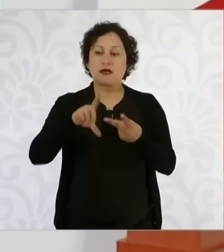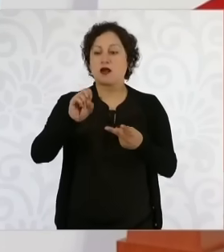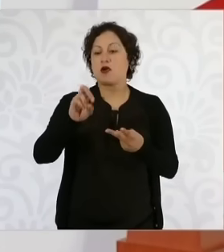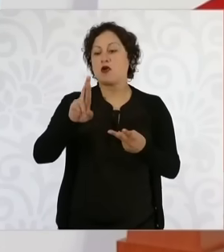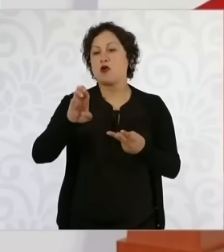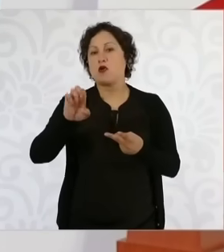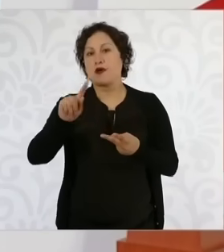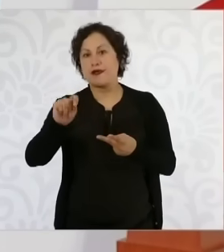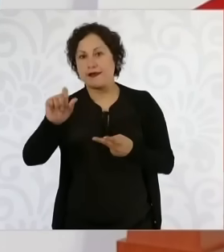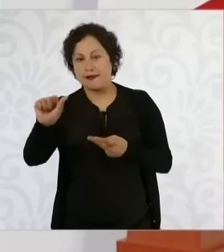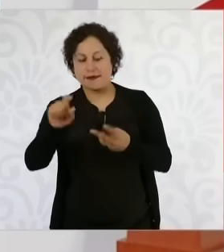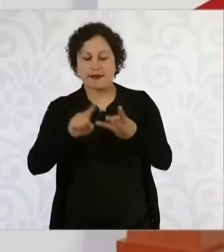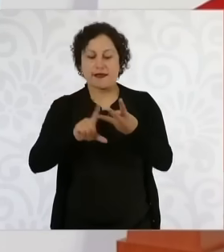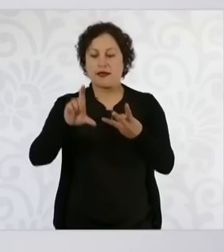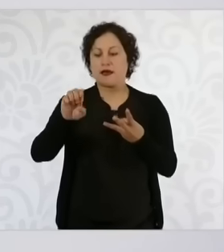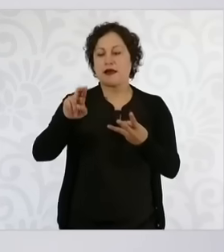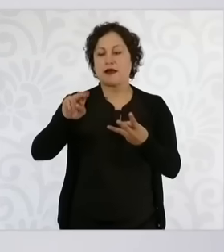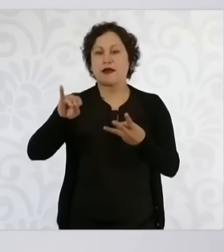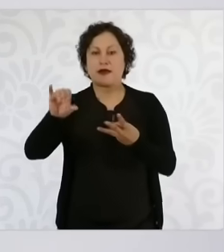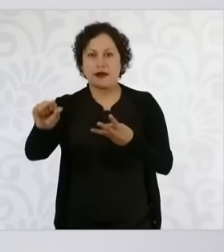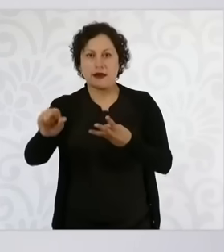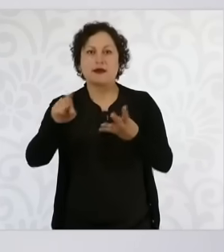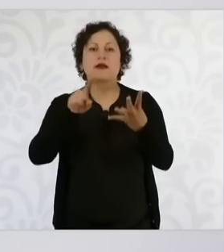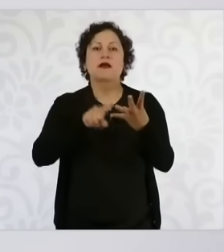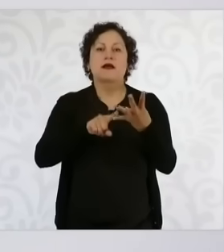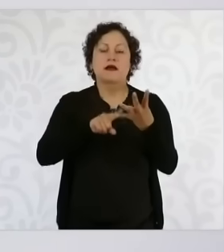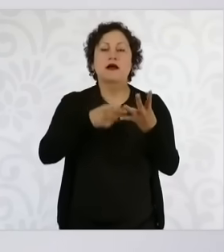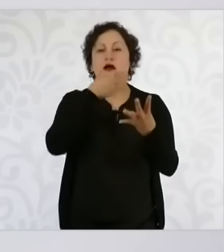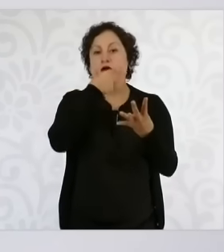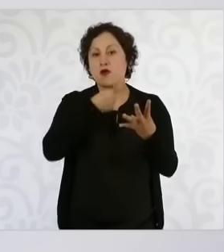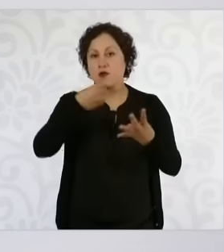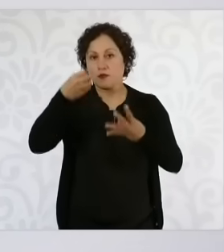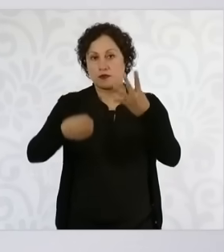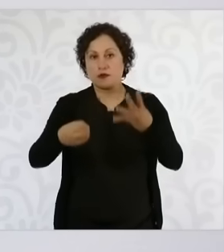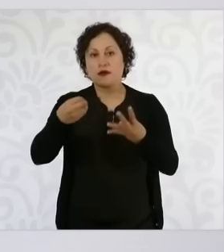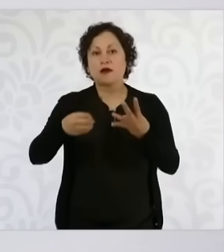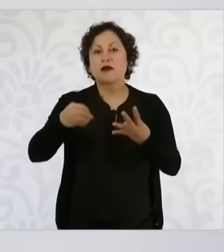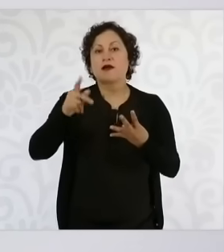ministra Lenia Batres y también el ministro Alberto Pérez Dayán.